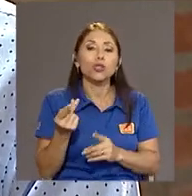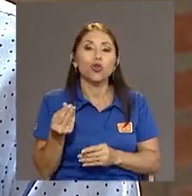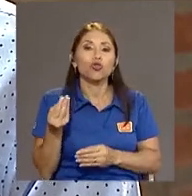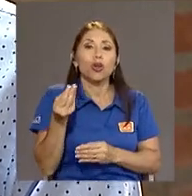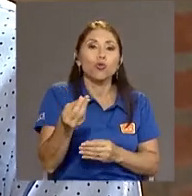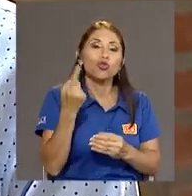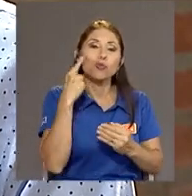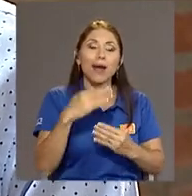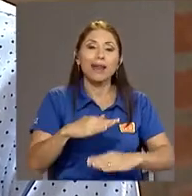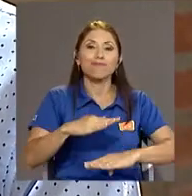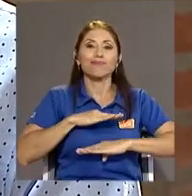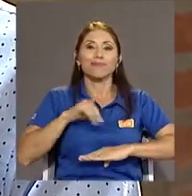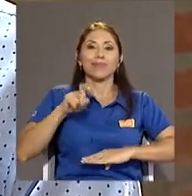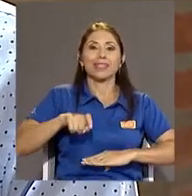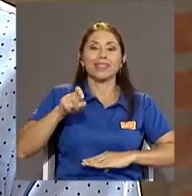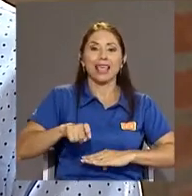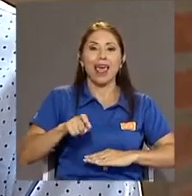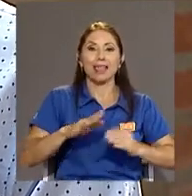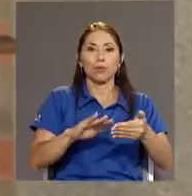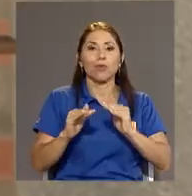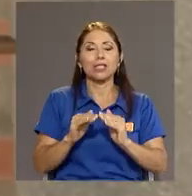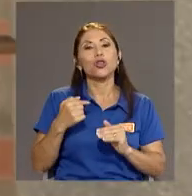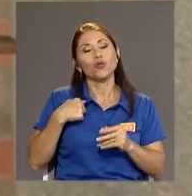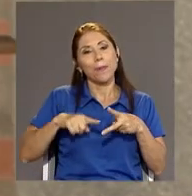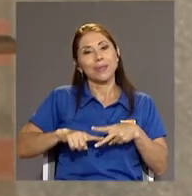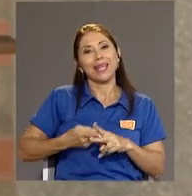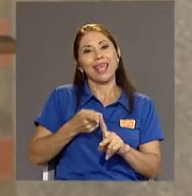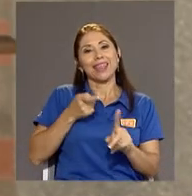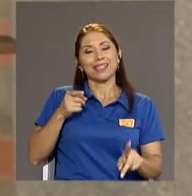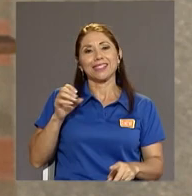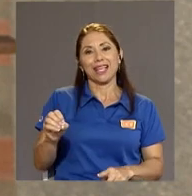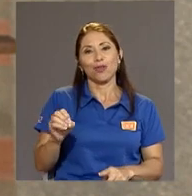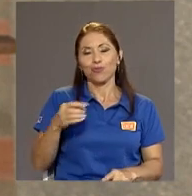poblacionales. Así que yo empezaría de cero, me recomendaría eso.